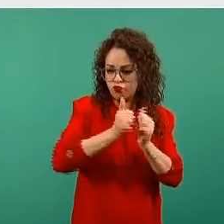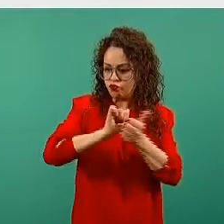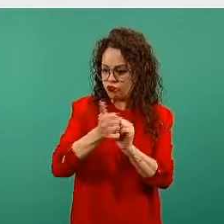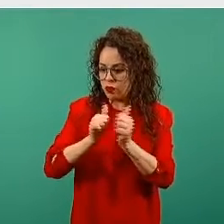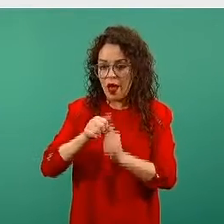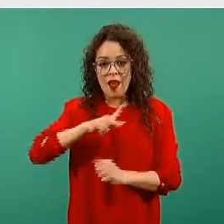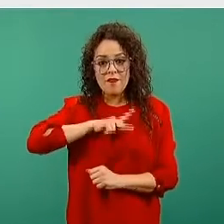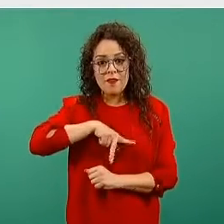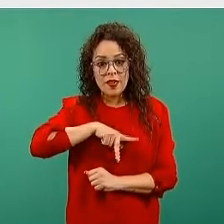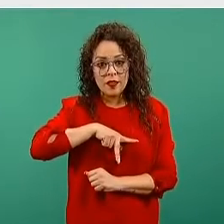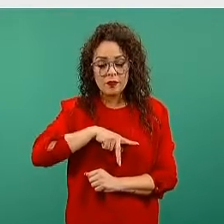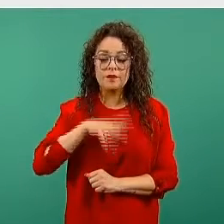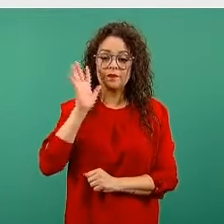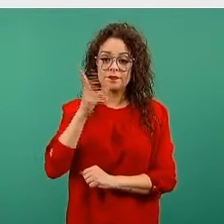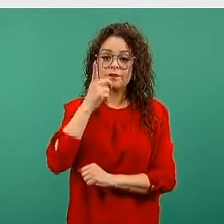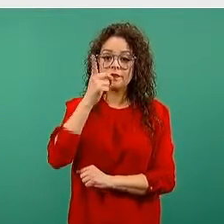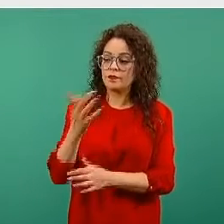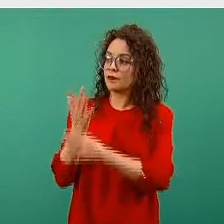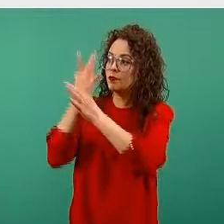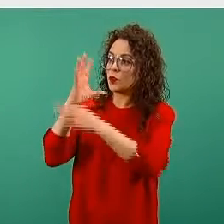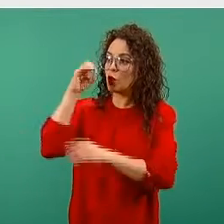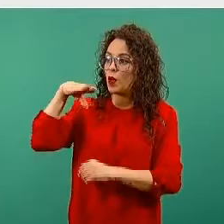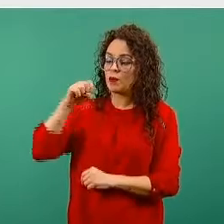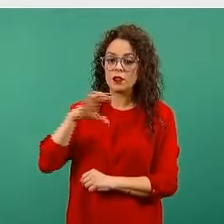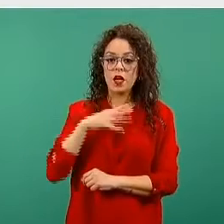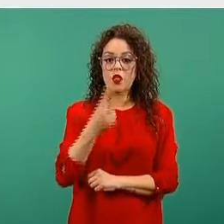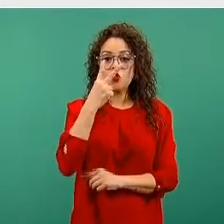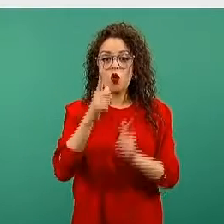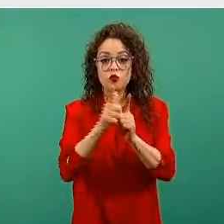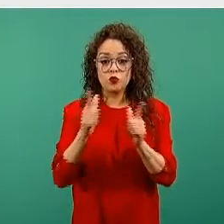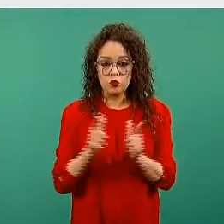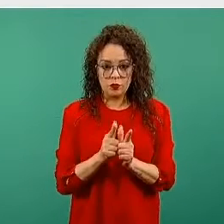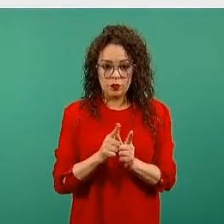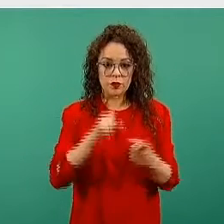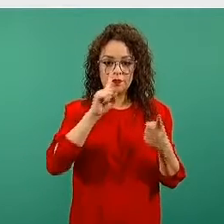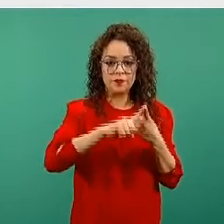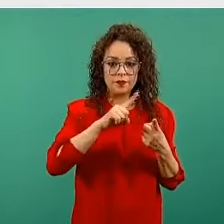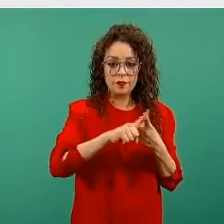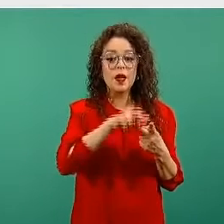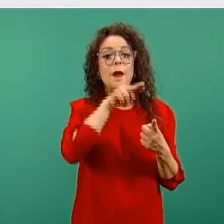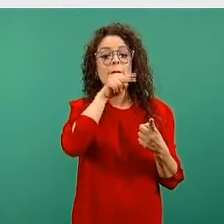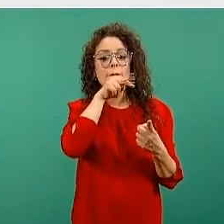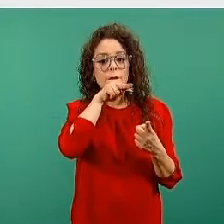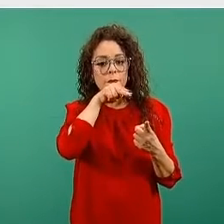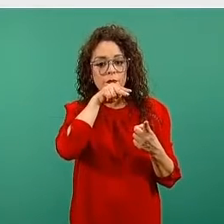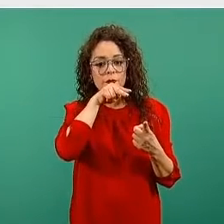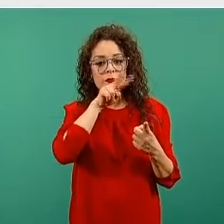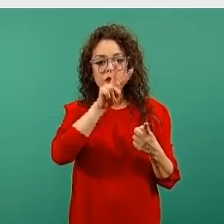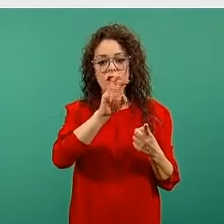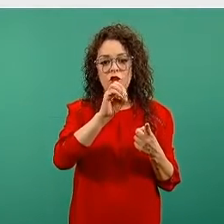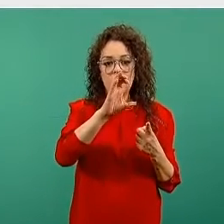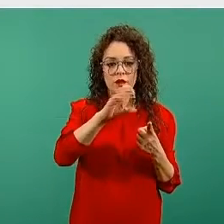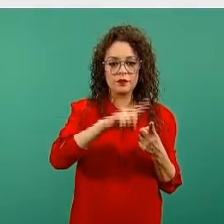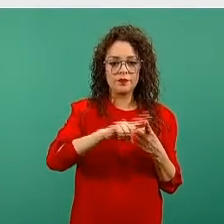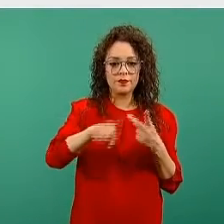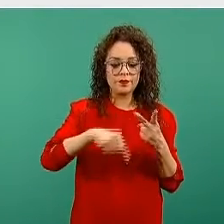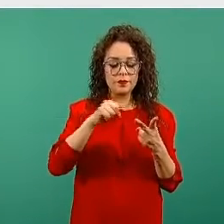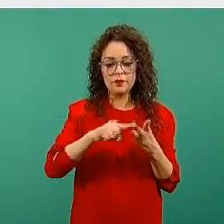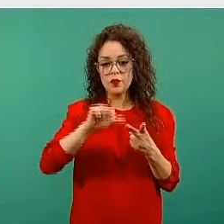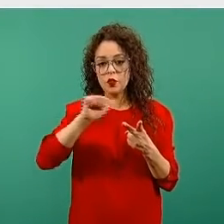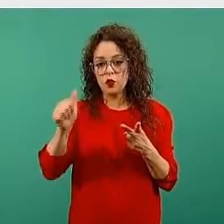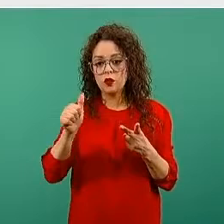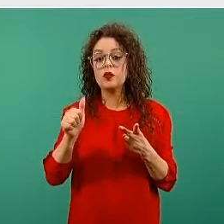de la Salud en dos grupos de importancia. Uno, porque son variantes de preocupación, y otras que son variantes de